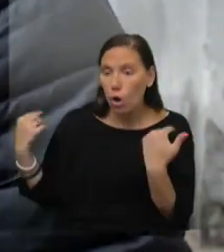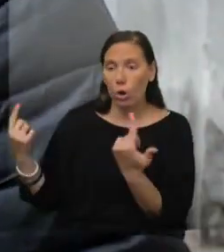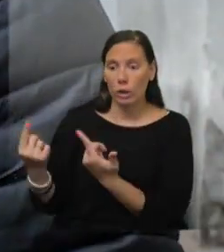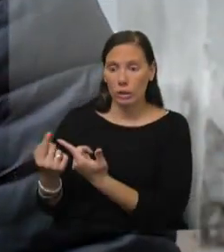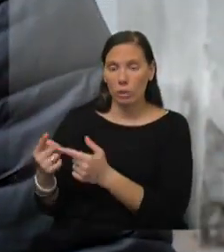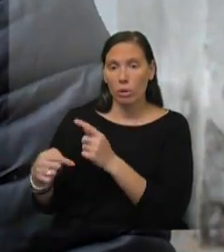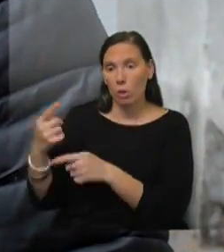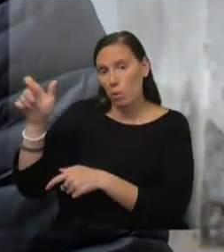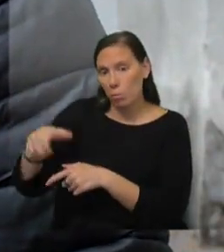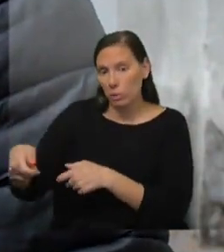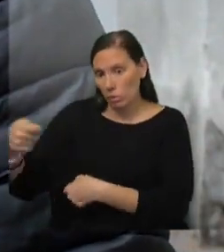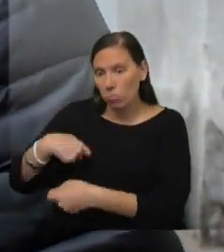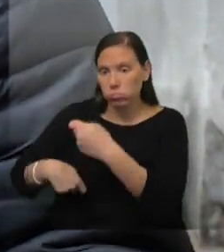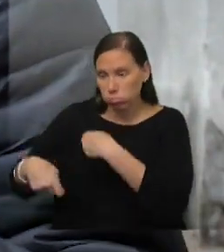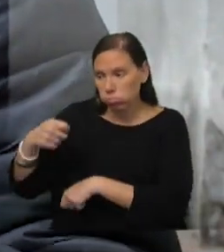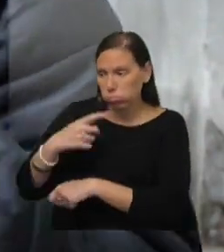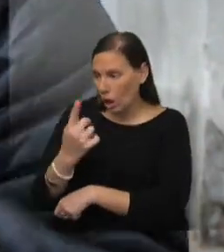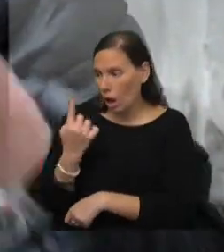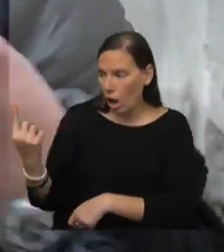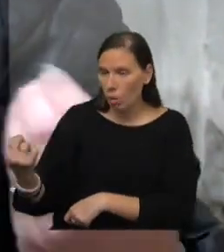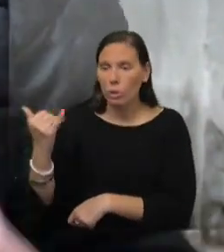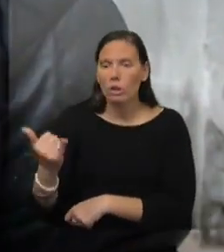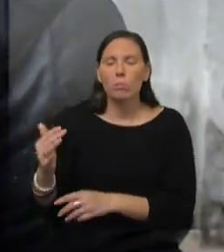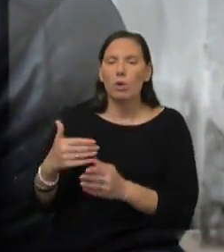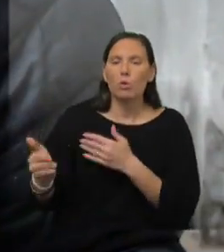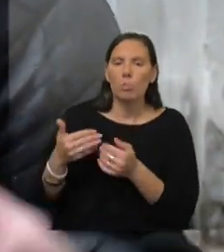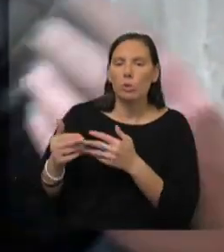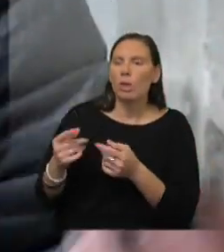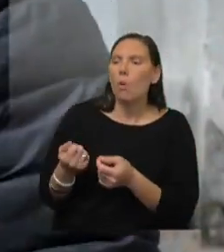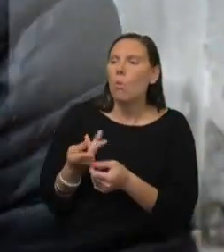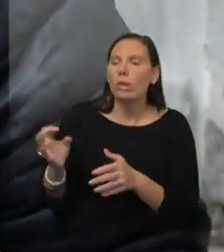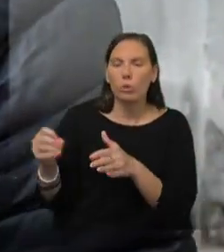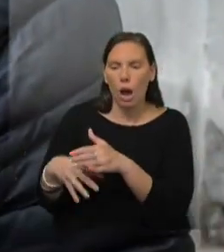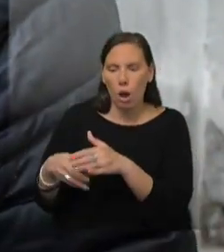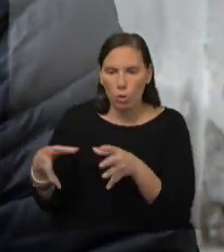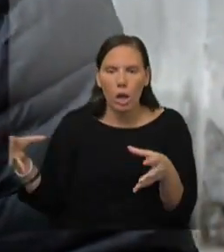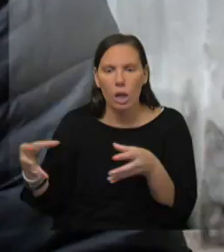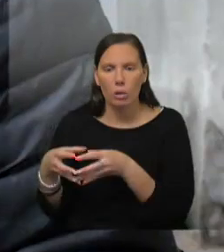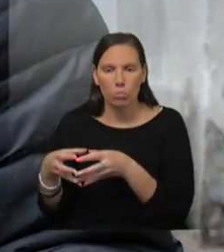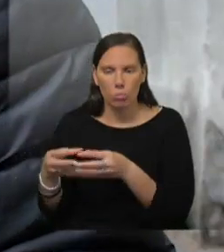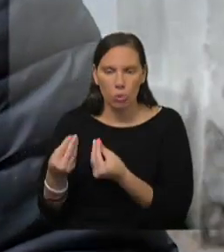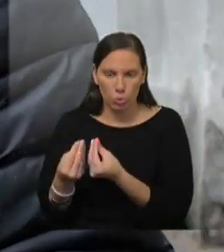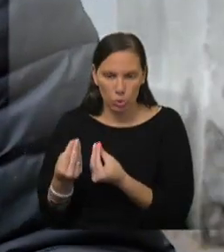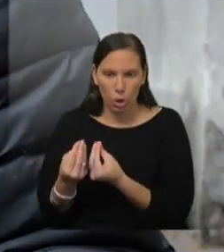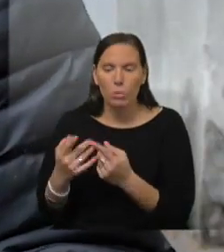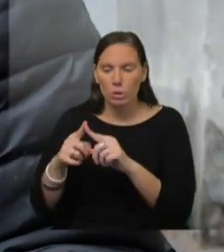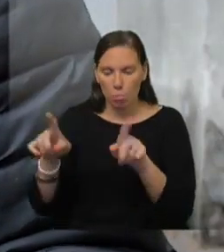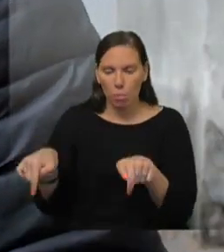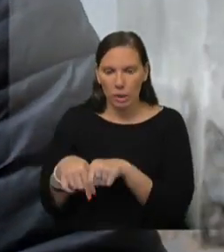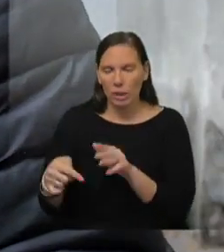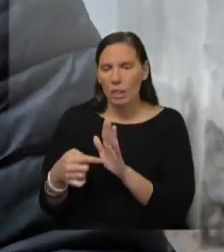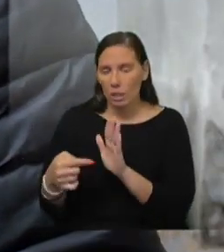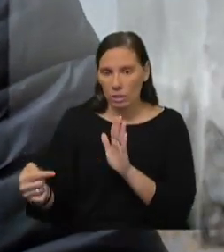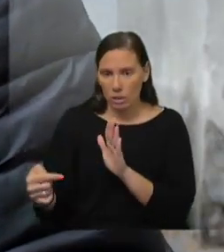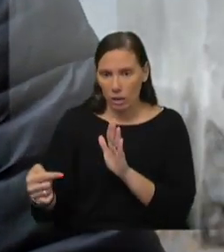después la persona lo recibe de forma individual pero no depende de lo que la persona ahorra es un fondo común por eso la papeleta aclara que lo que en